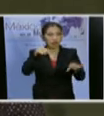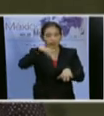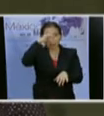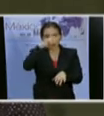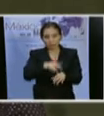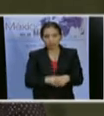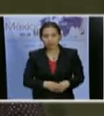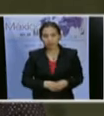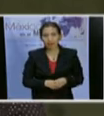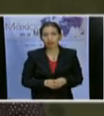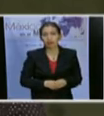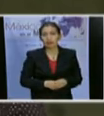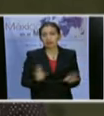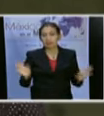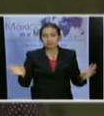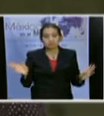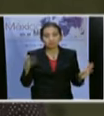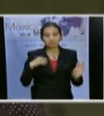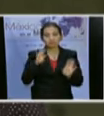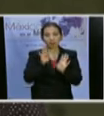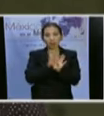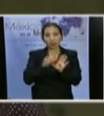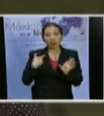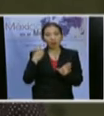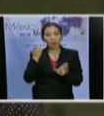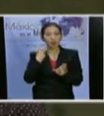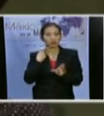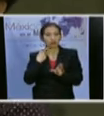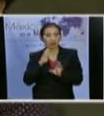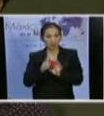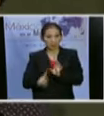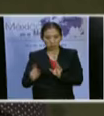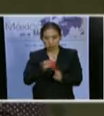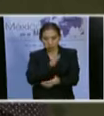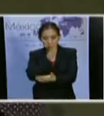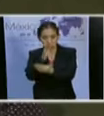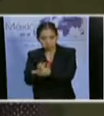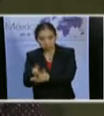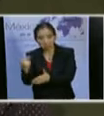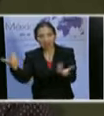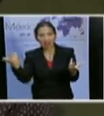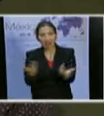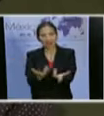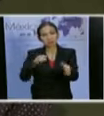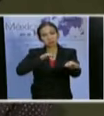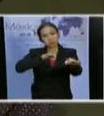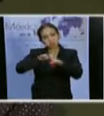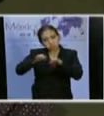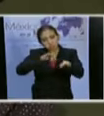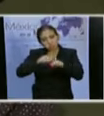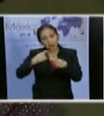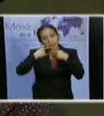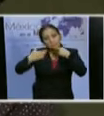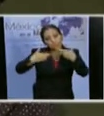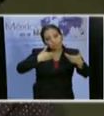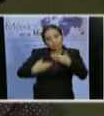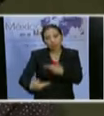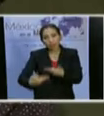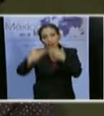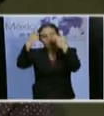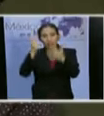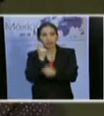país. En términos de incidencia en política pública, ha efectuado, por supuesto, trabajos de cabildeo, de negociaciones